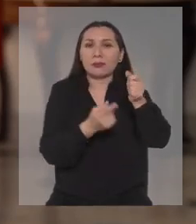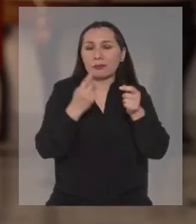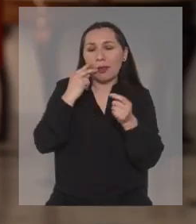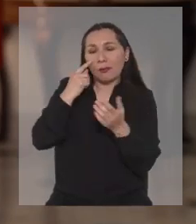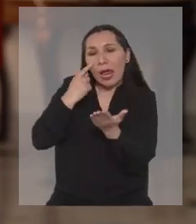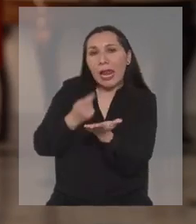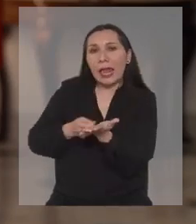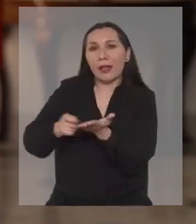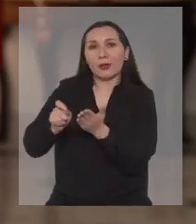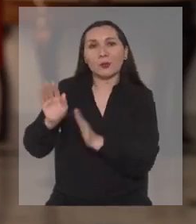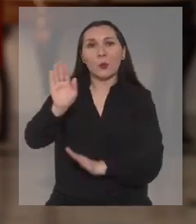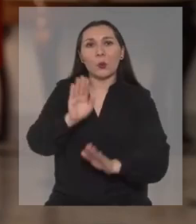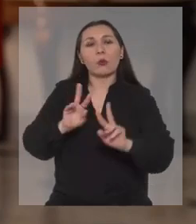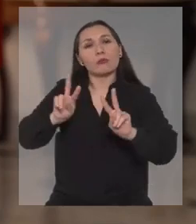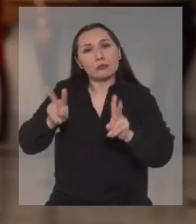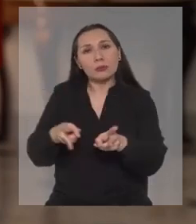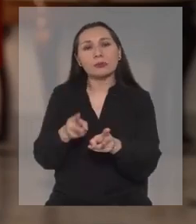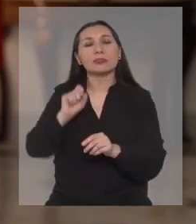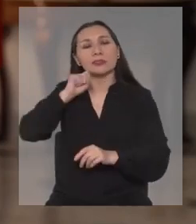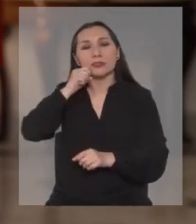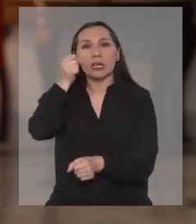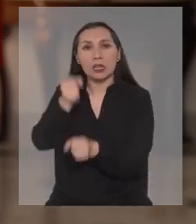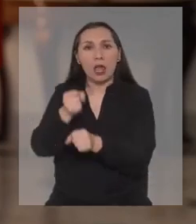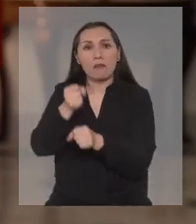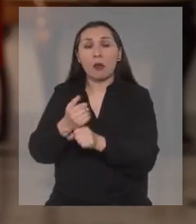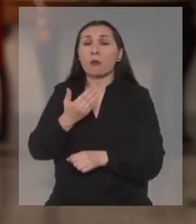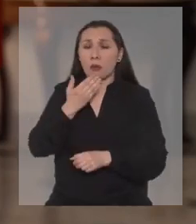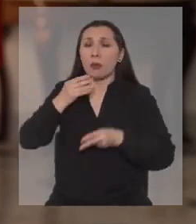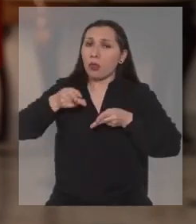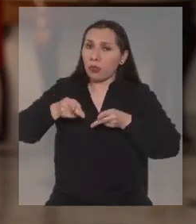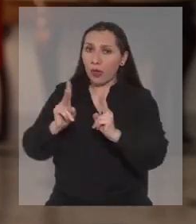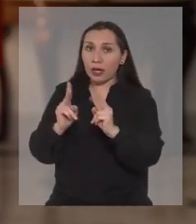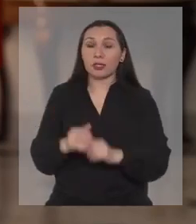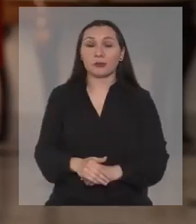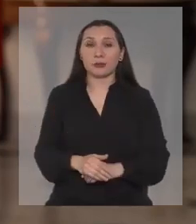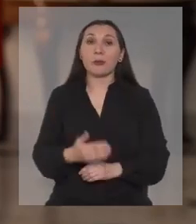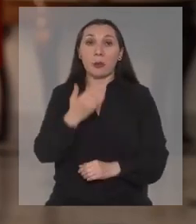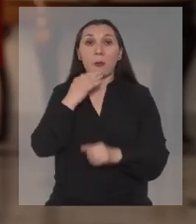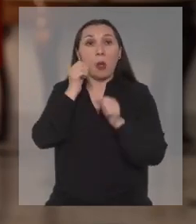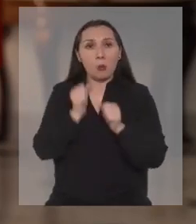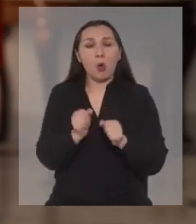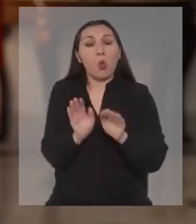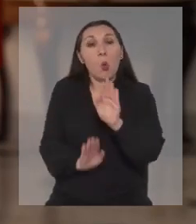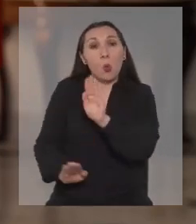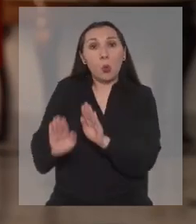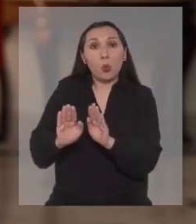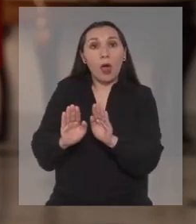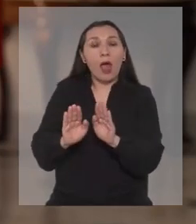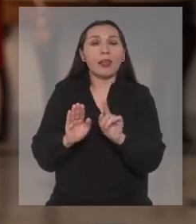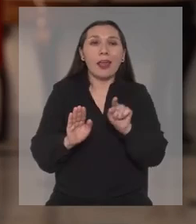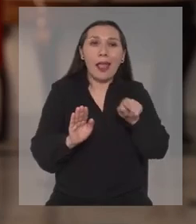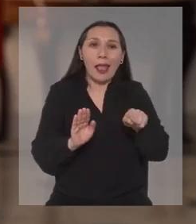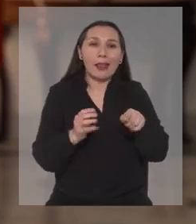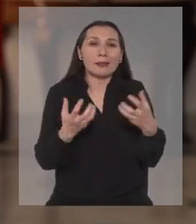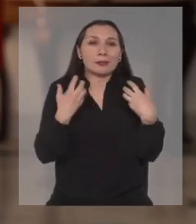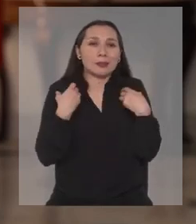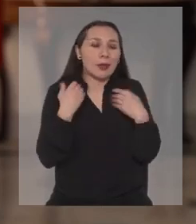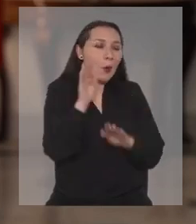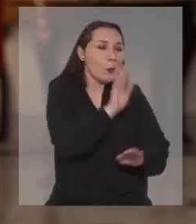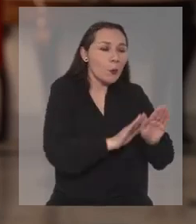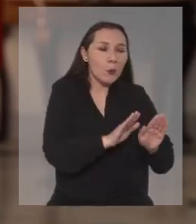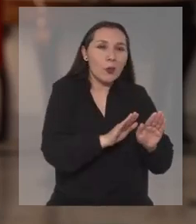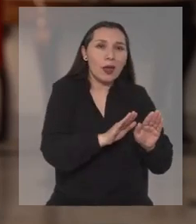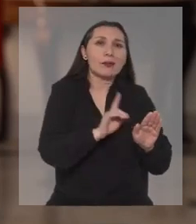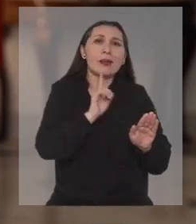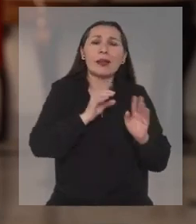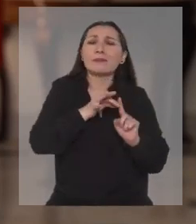a los cuidados como un trabajo y un derecho y así también podemos cuidar a quienes cuidan que